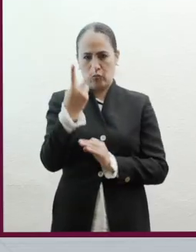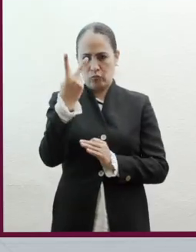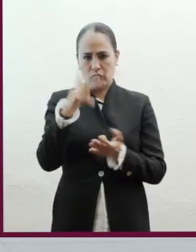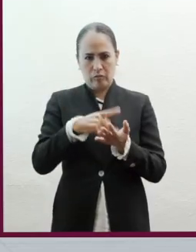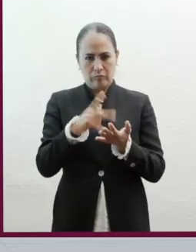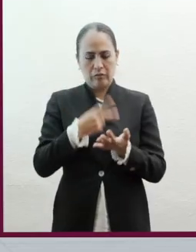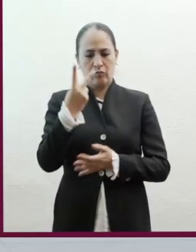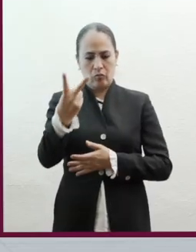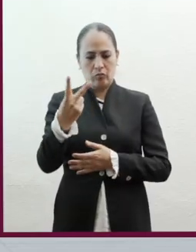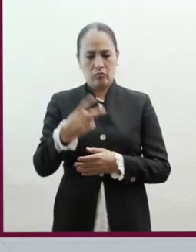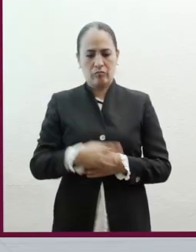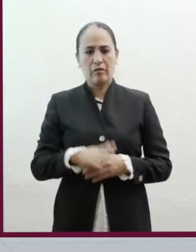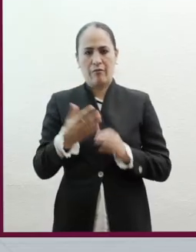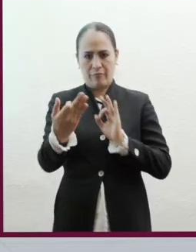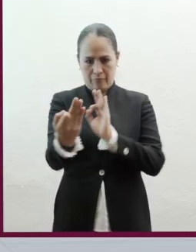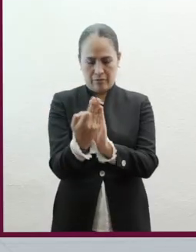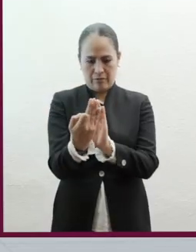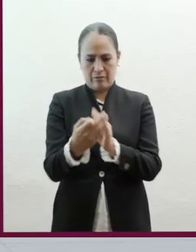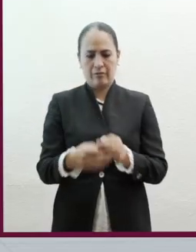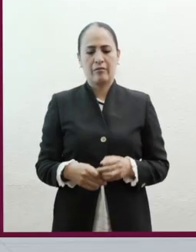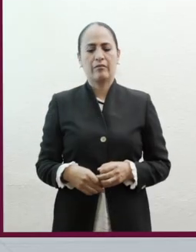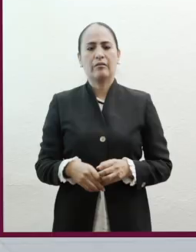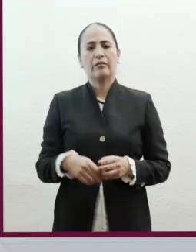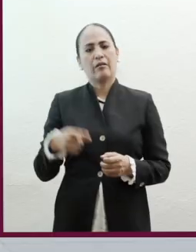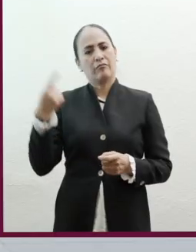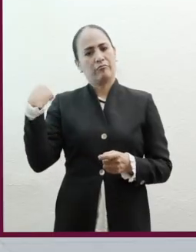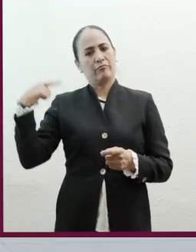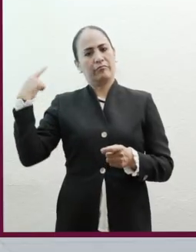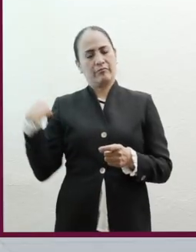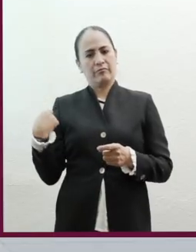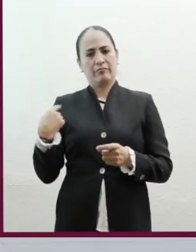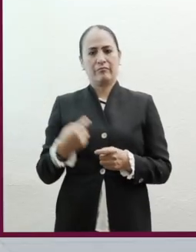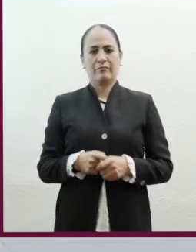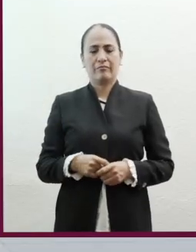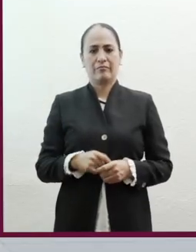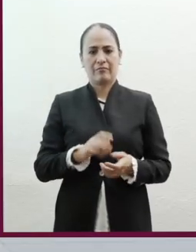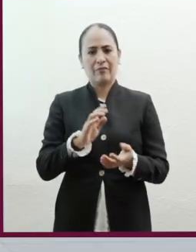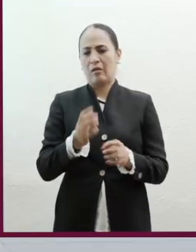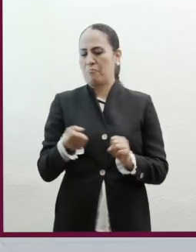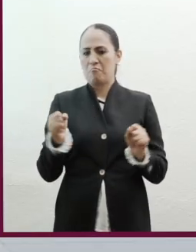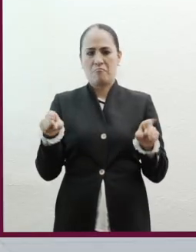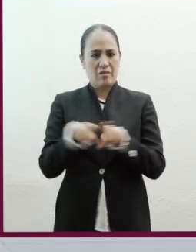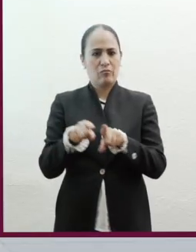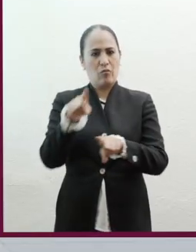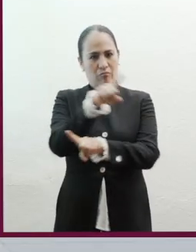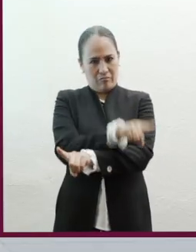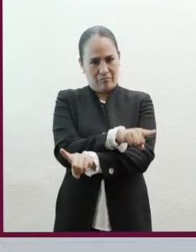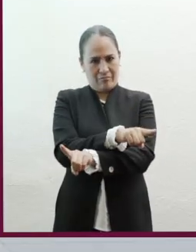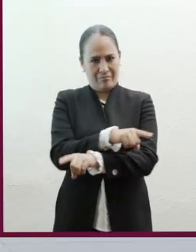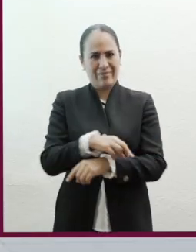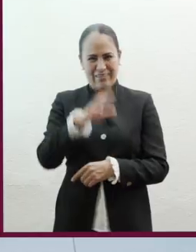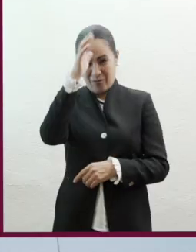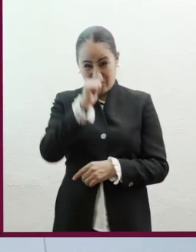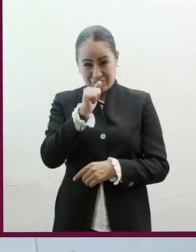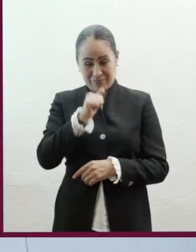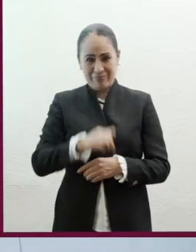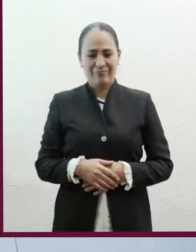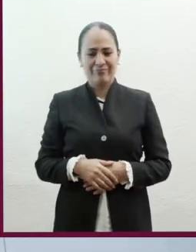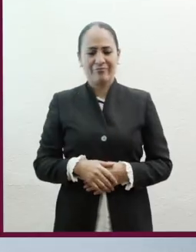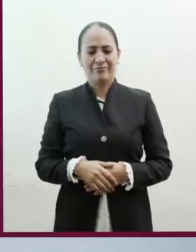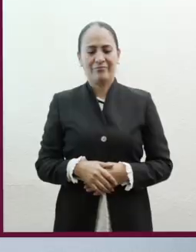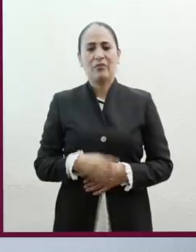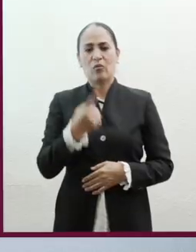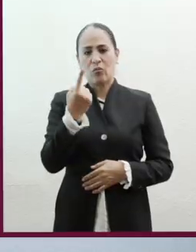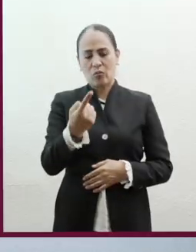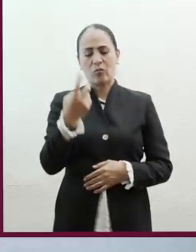cruzada y 2 tiempos en la parte posterior tocando de manera cruzada. ¿Estamos listos? 1,